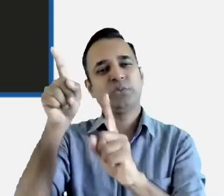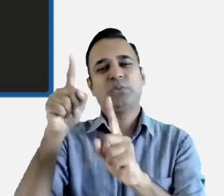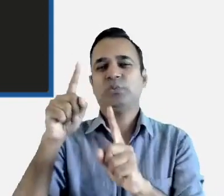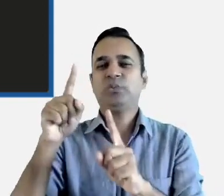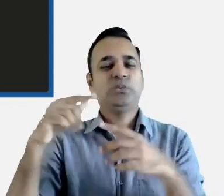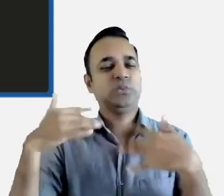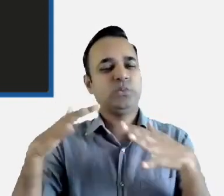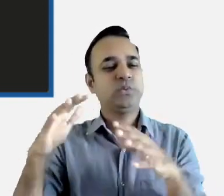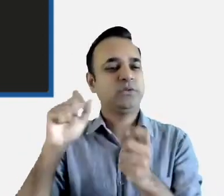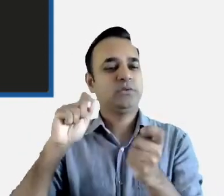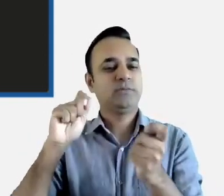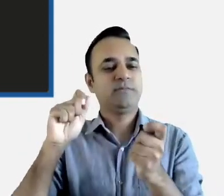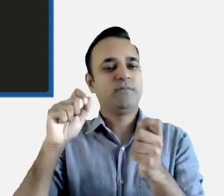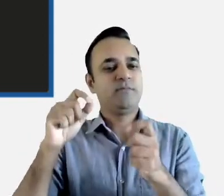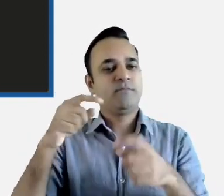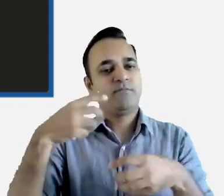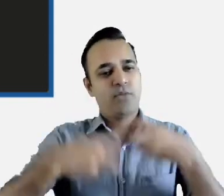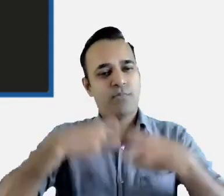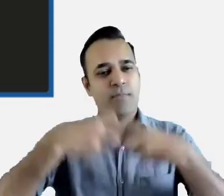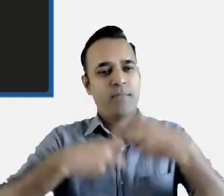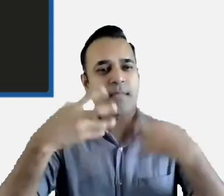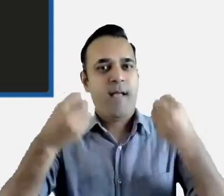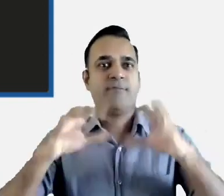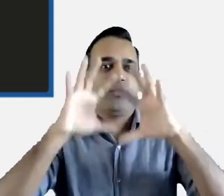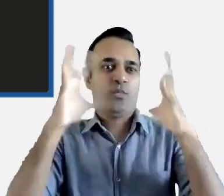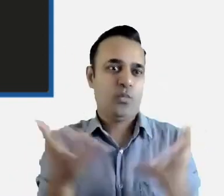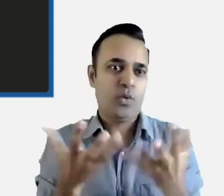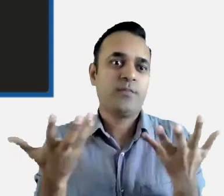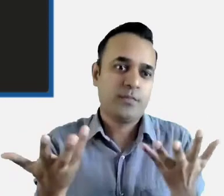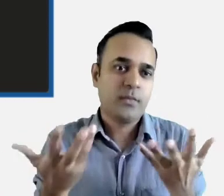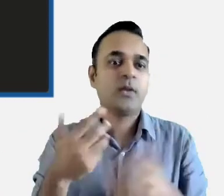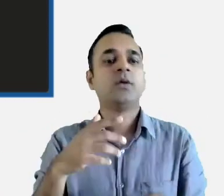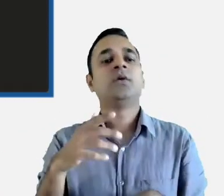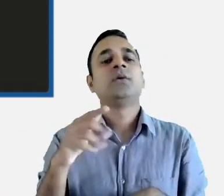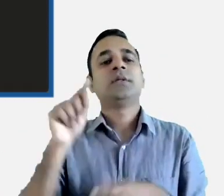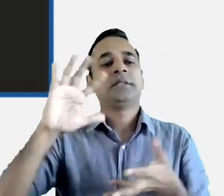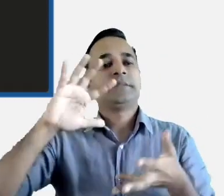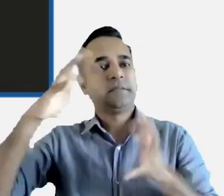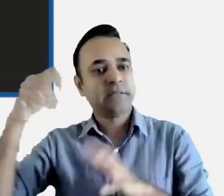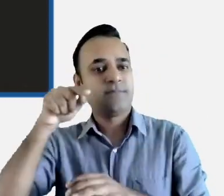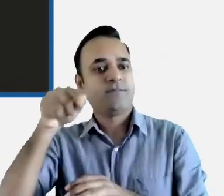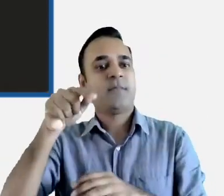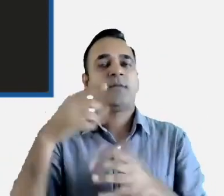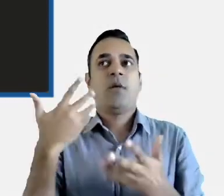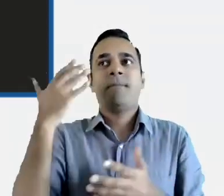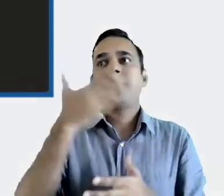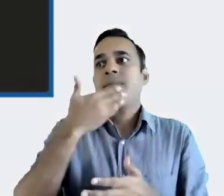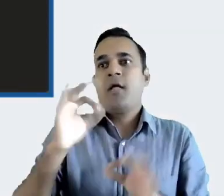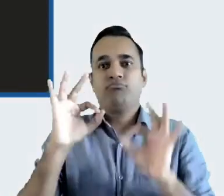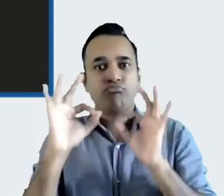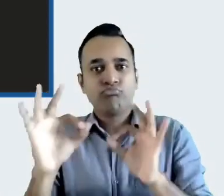vez mejor preparada en la región de América Latina y el Caribe. De manera que